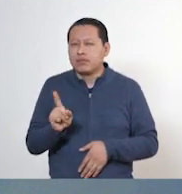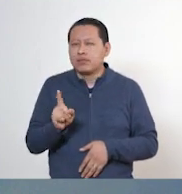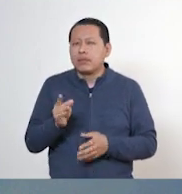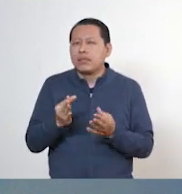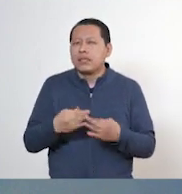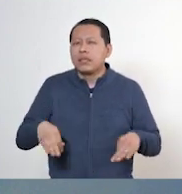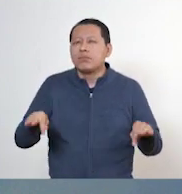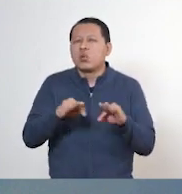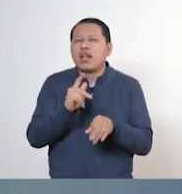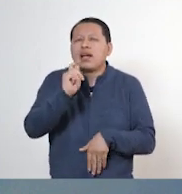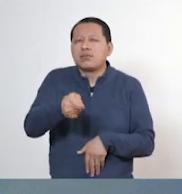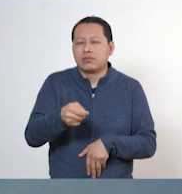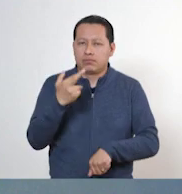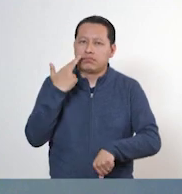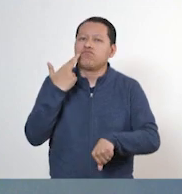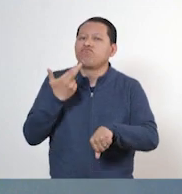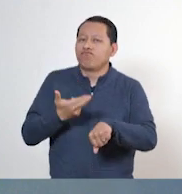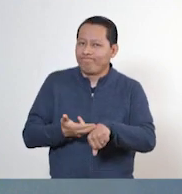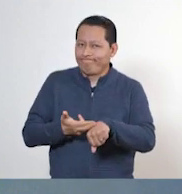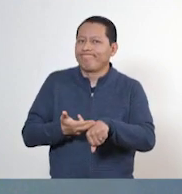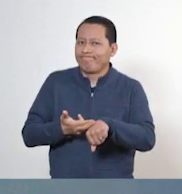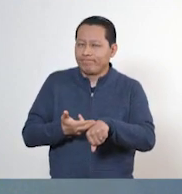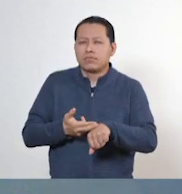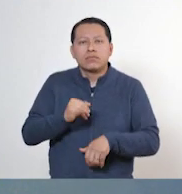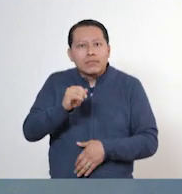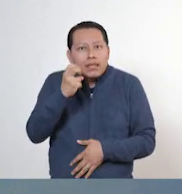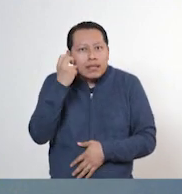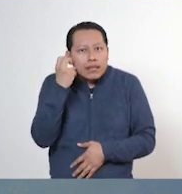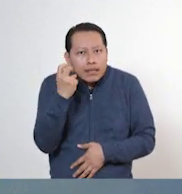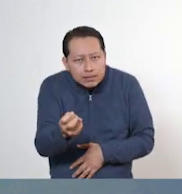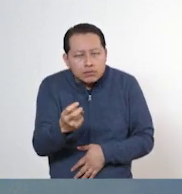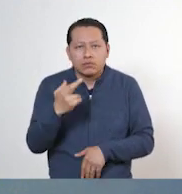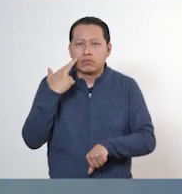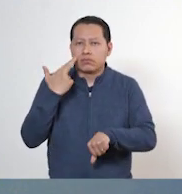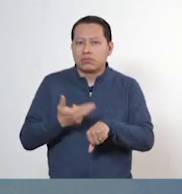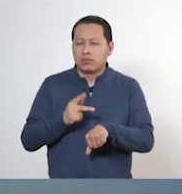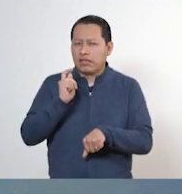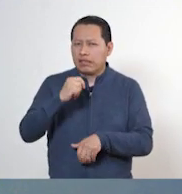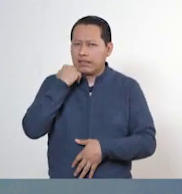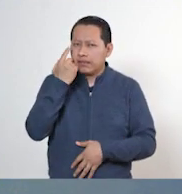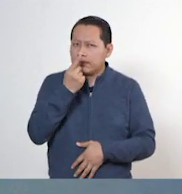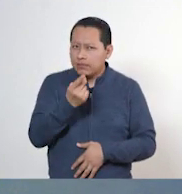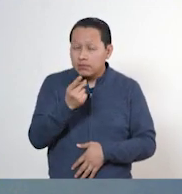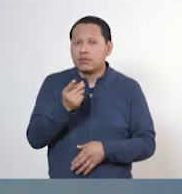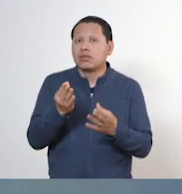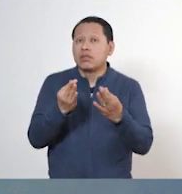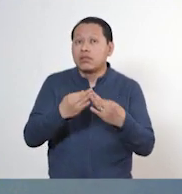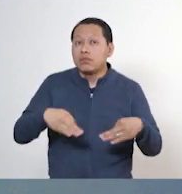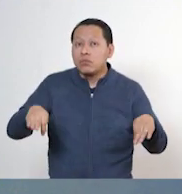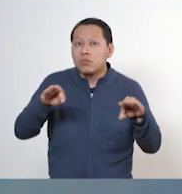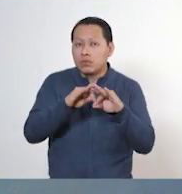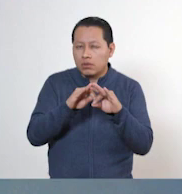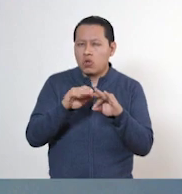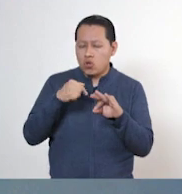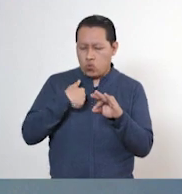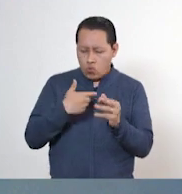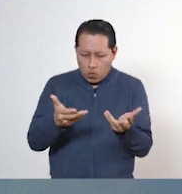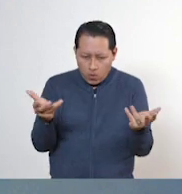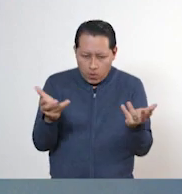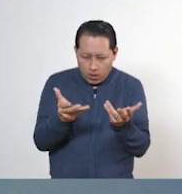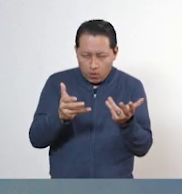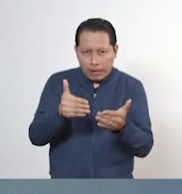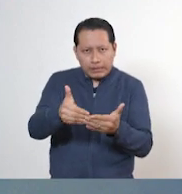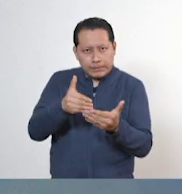de ser responsables. Exactamente. Ser responsable es detenerse a pensar en lo que mis acciones